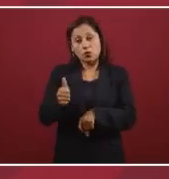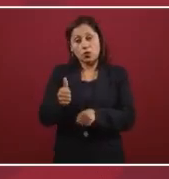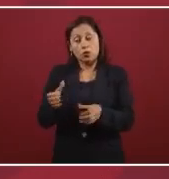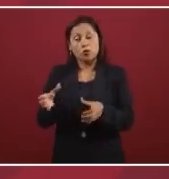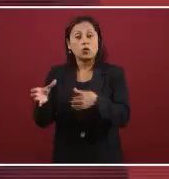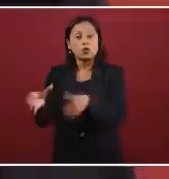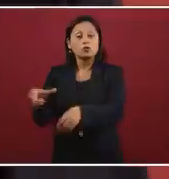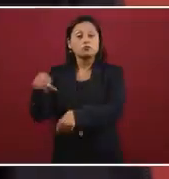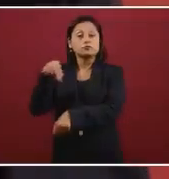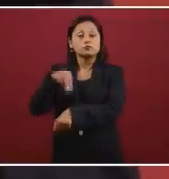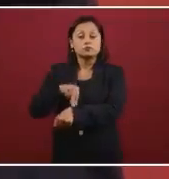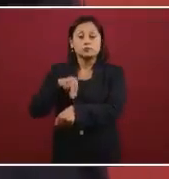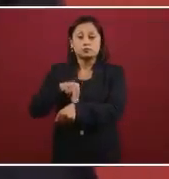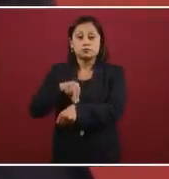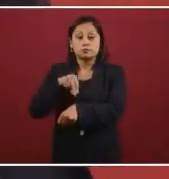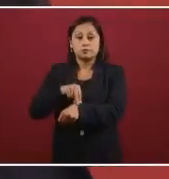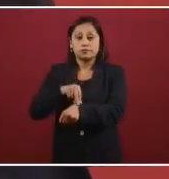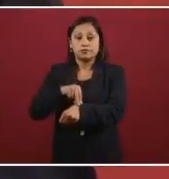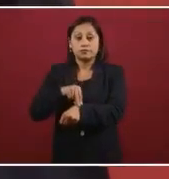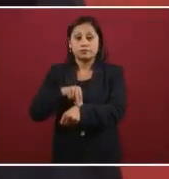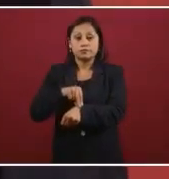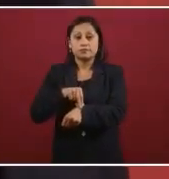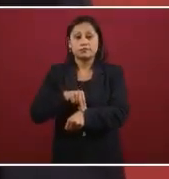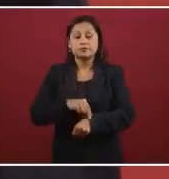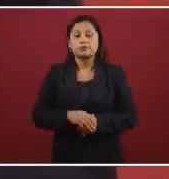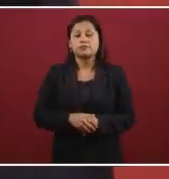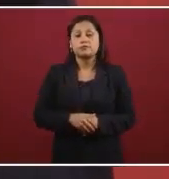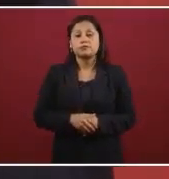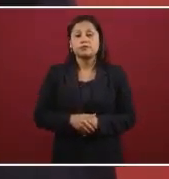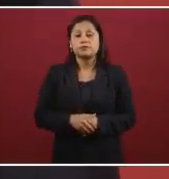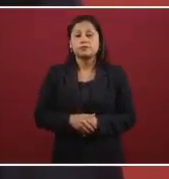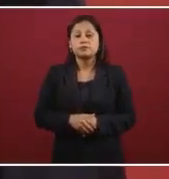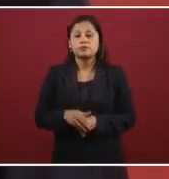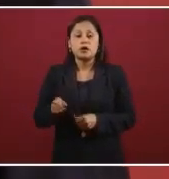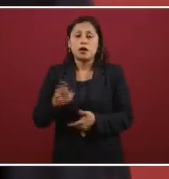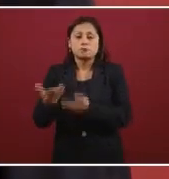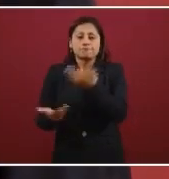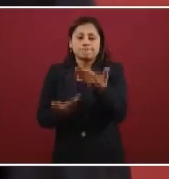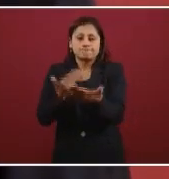medicina de atención